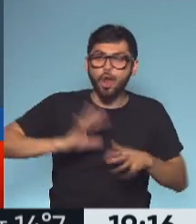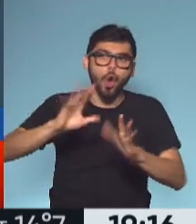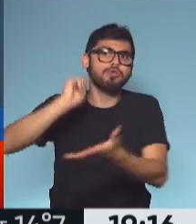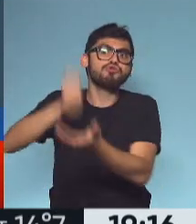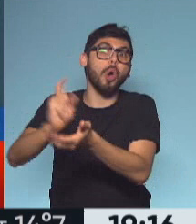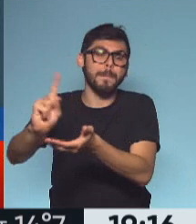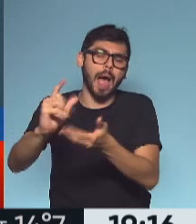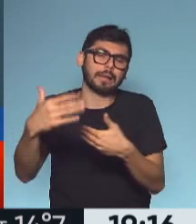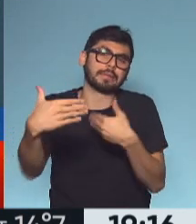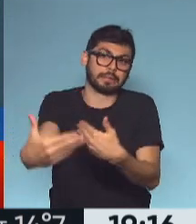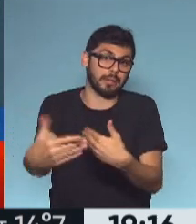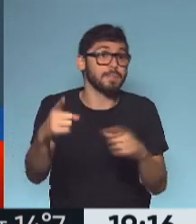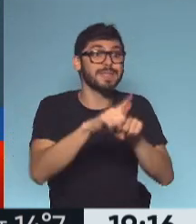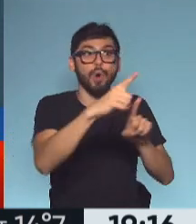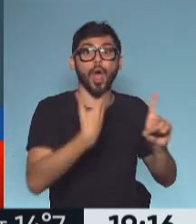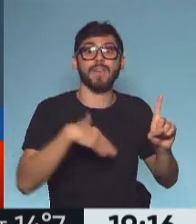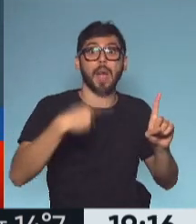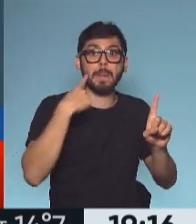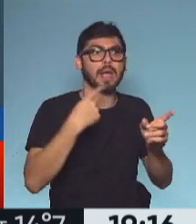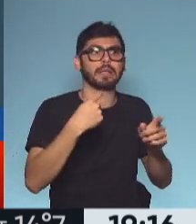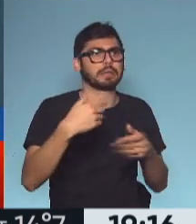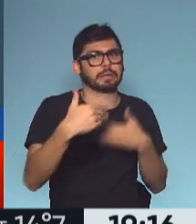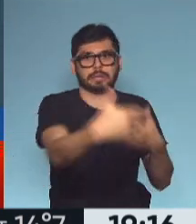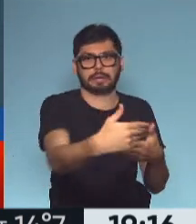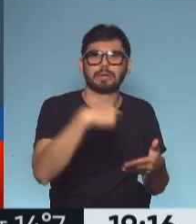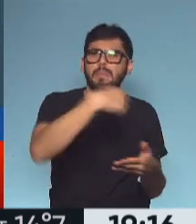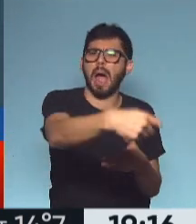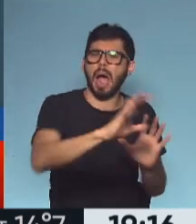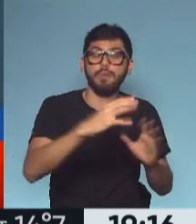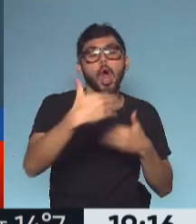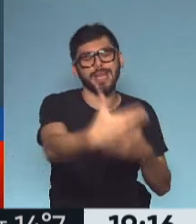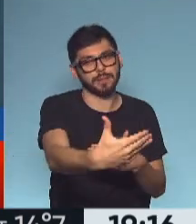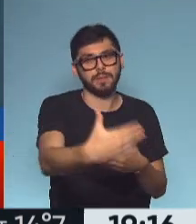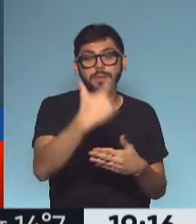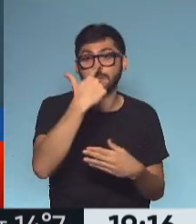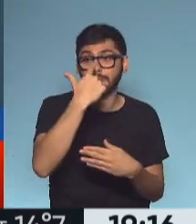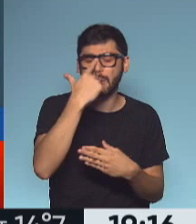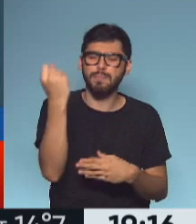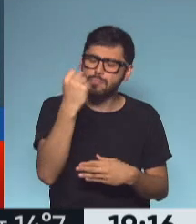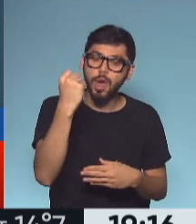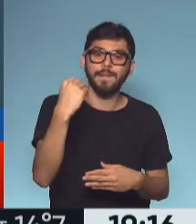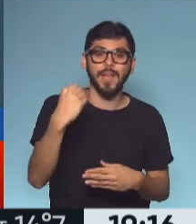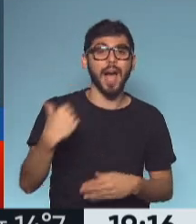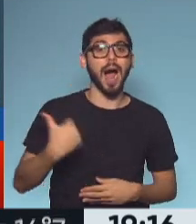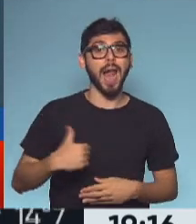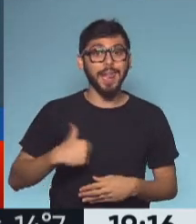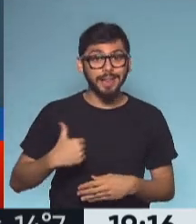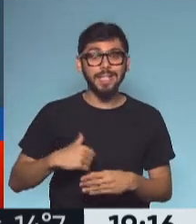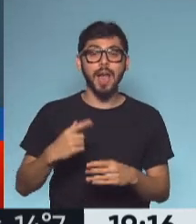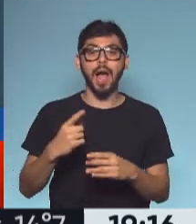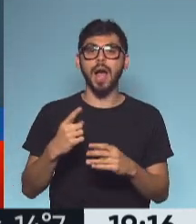tampoco abonar las deudas que tiene con el organismo. Pero hay que resaltar esto, ¿no? Argentina tiene una relación